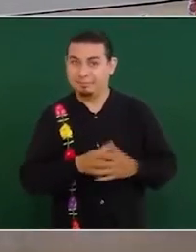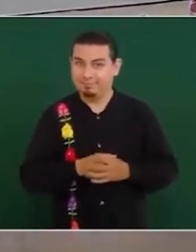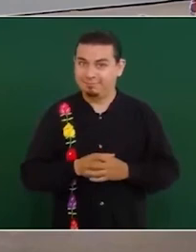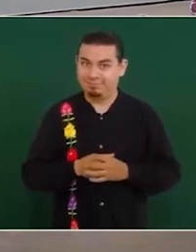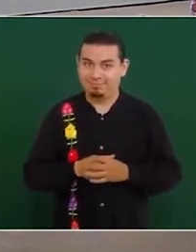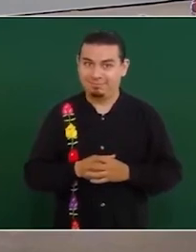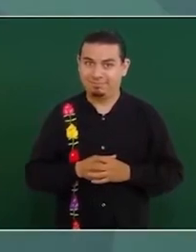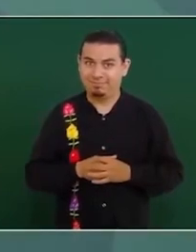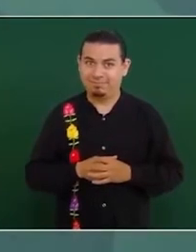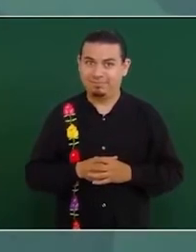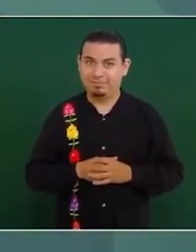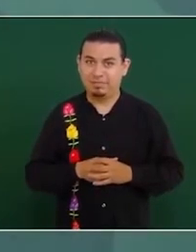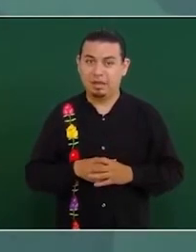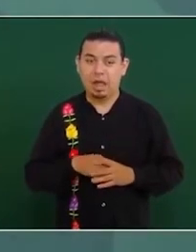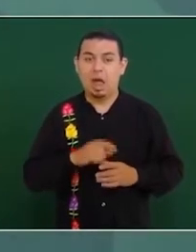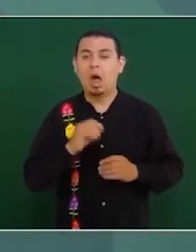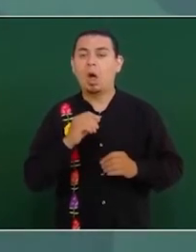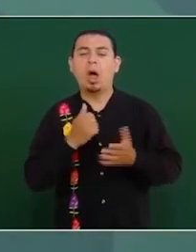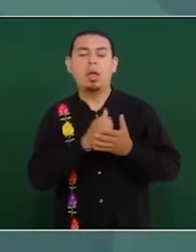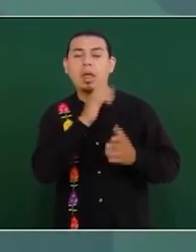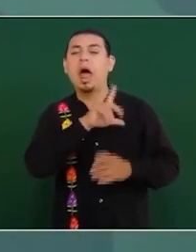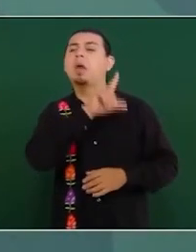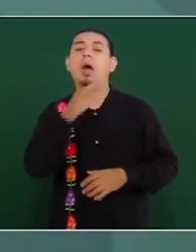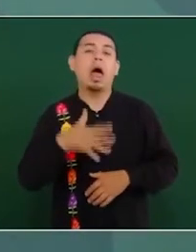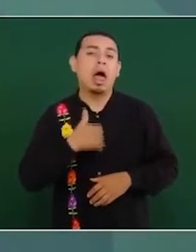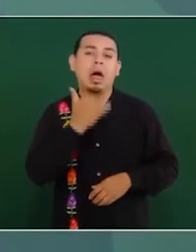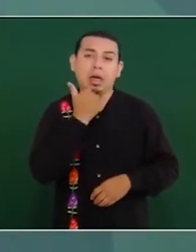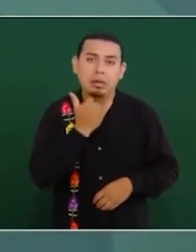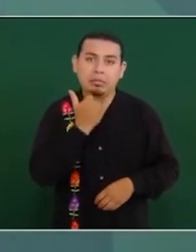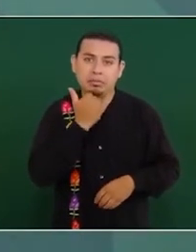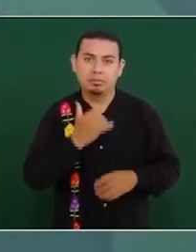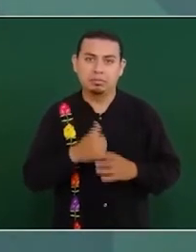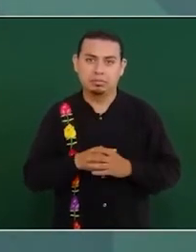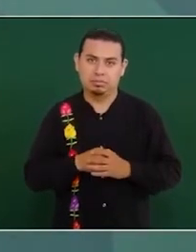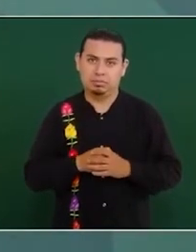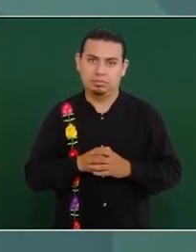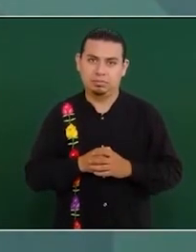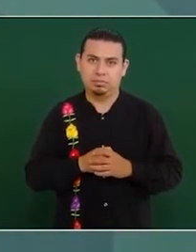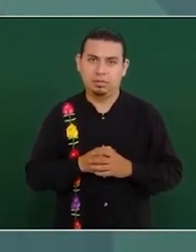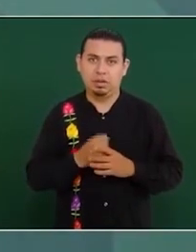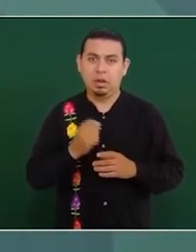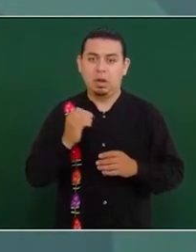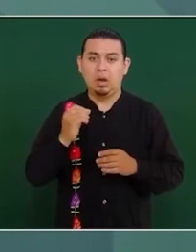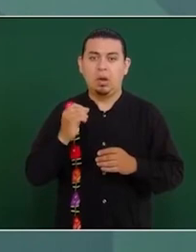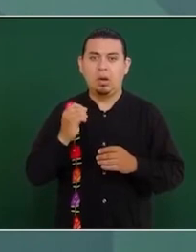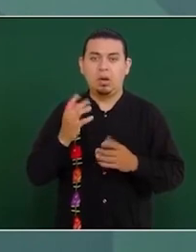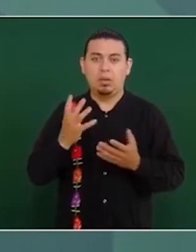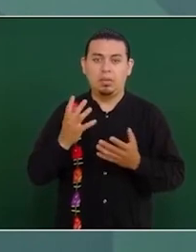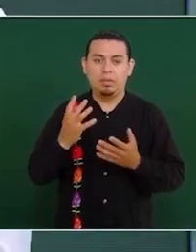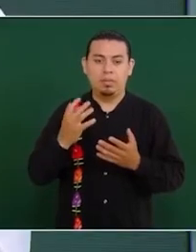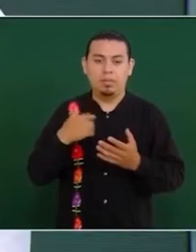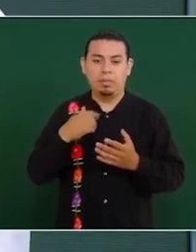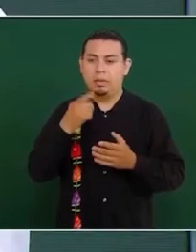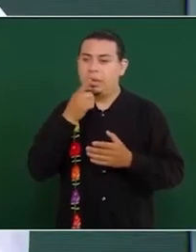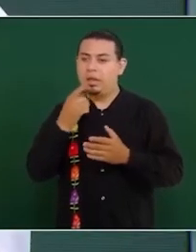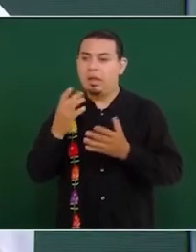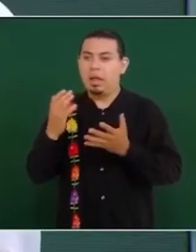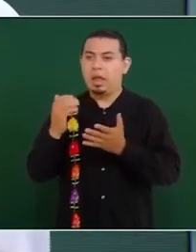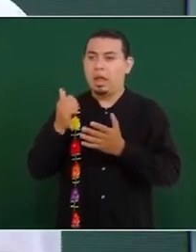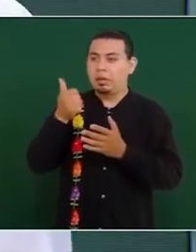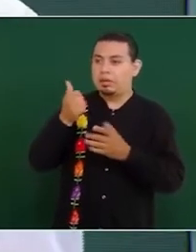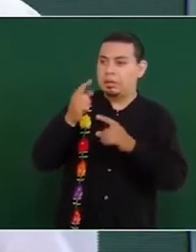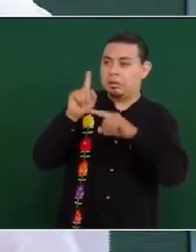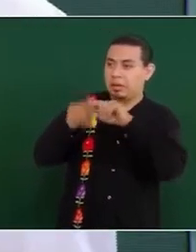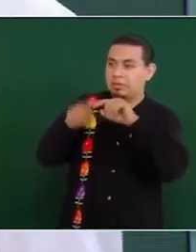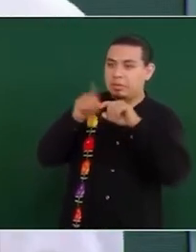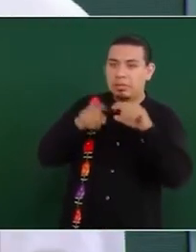Y ofrezco disculpa porque voy a tirar aceite ahora. Voy a presumirles. ¿No tienen